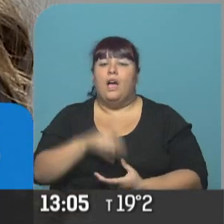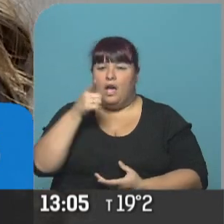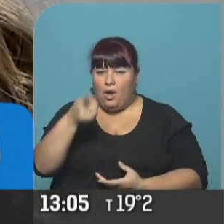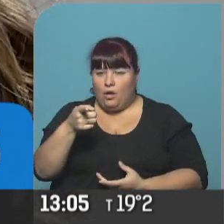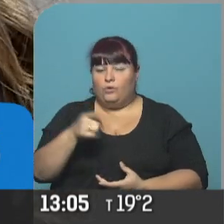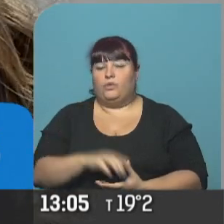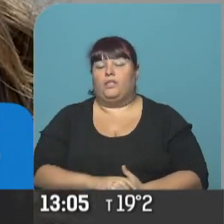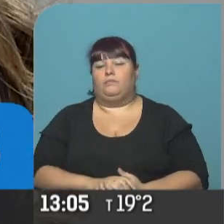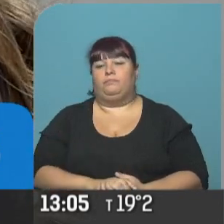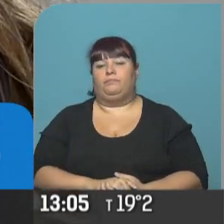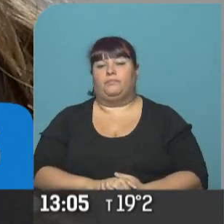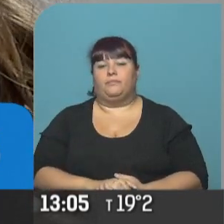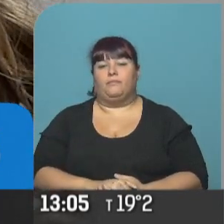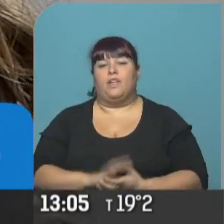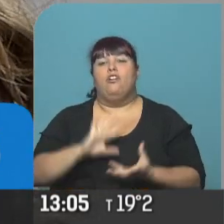presenta un